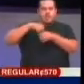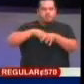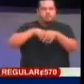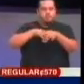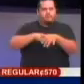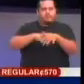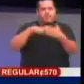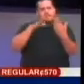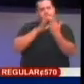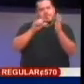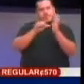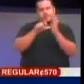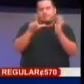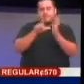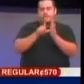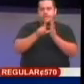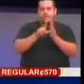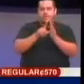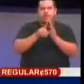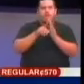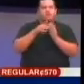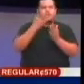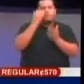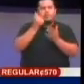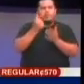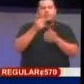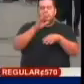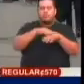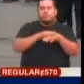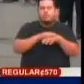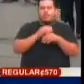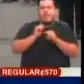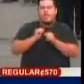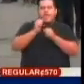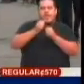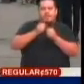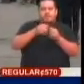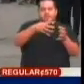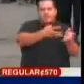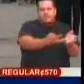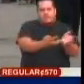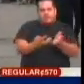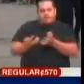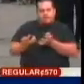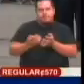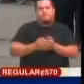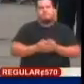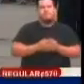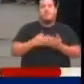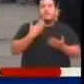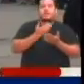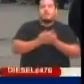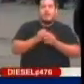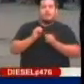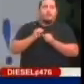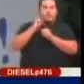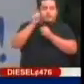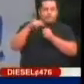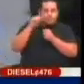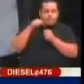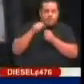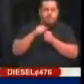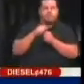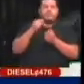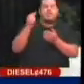Asamblea Legislativa contra la pesca de arrastre. A la manifestación llegaron pescadores de Punta Arenas,